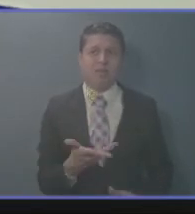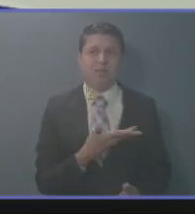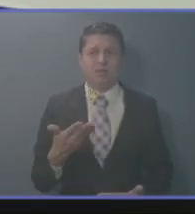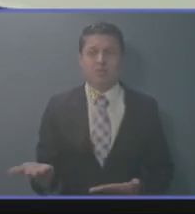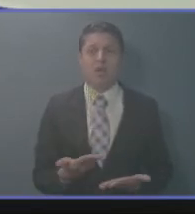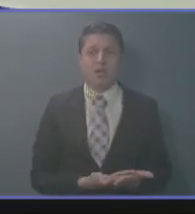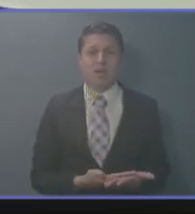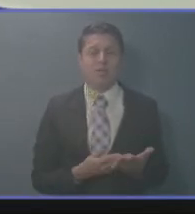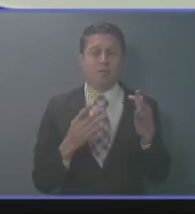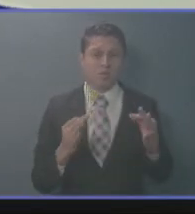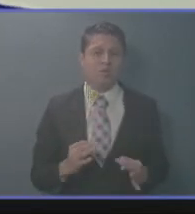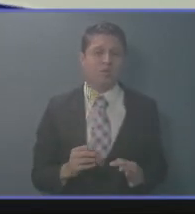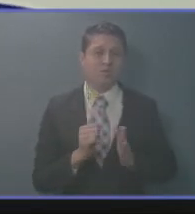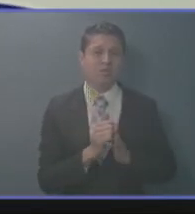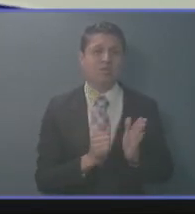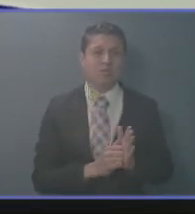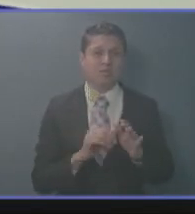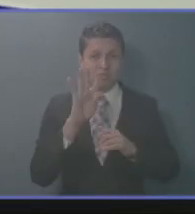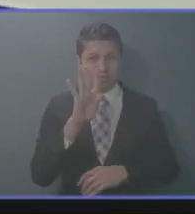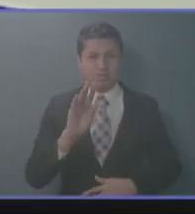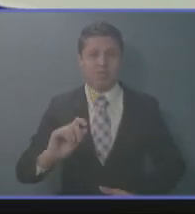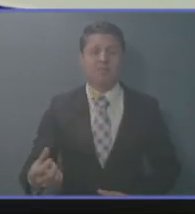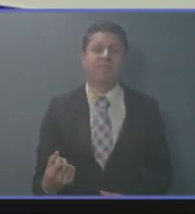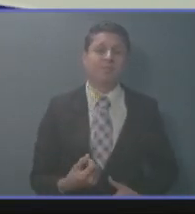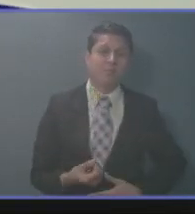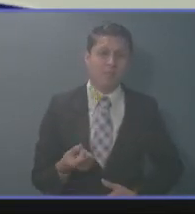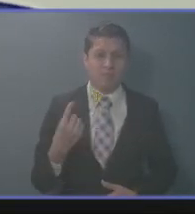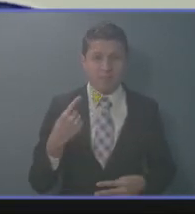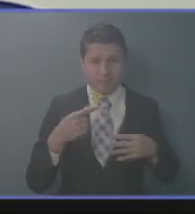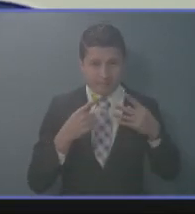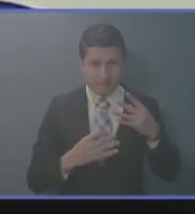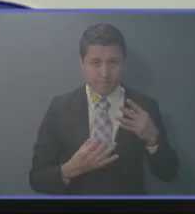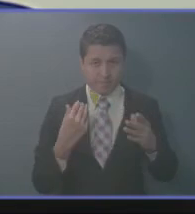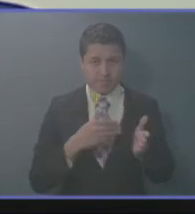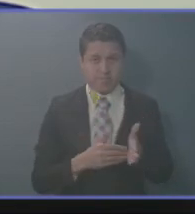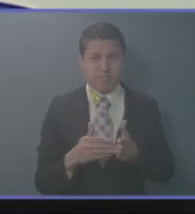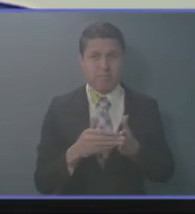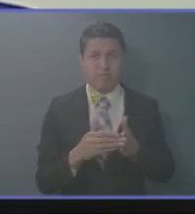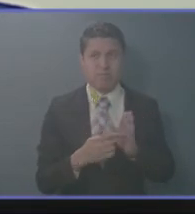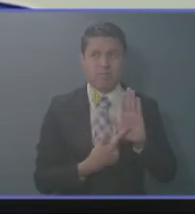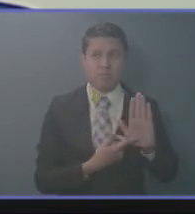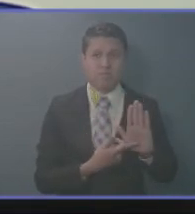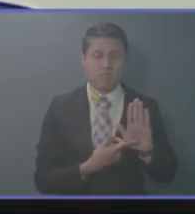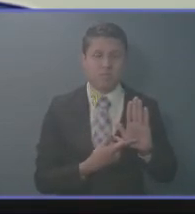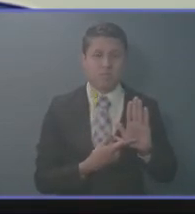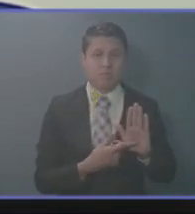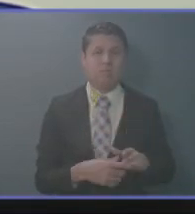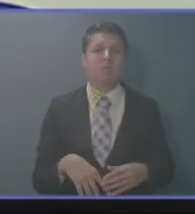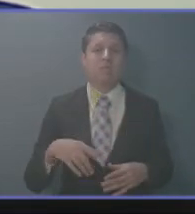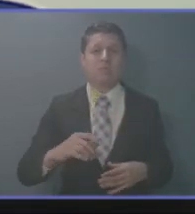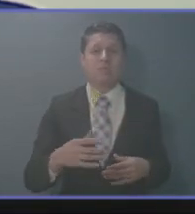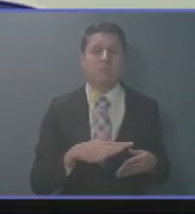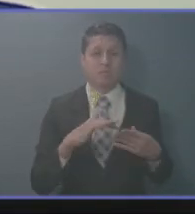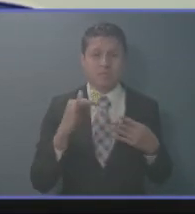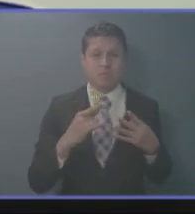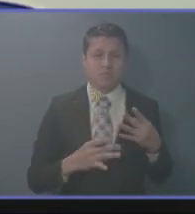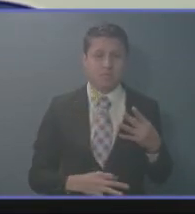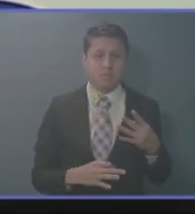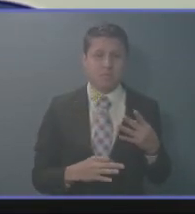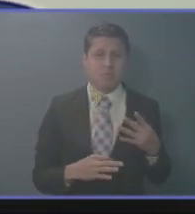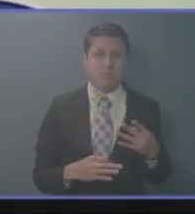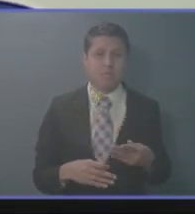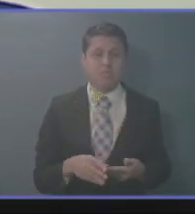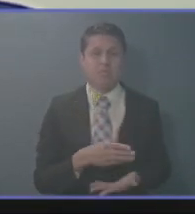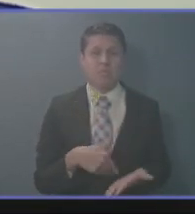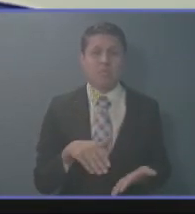Artículo 4. El presente decreto entrará entrará en vigencia desde la duración